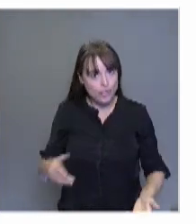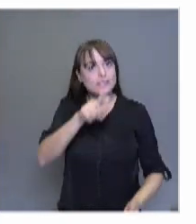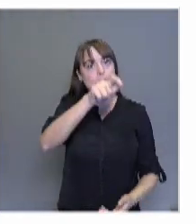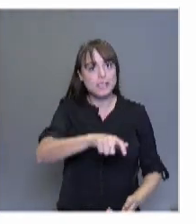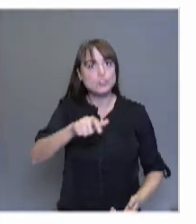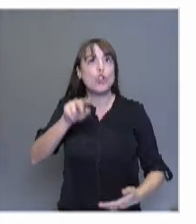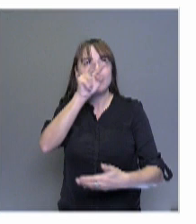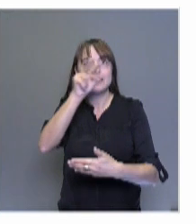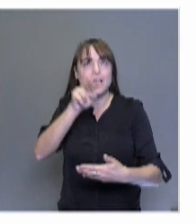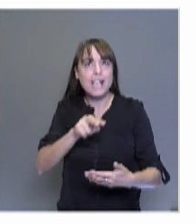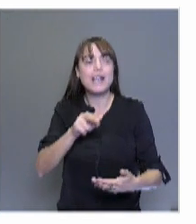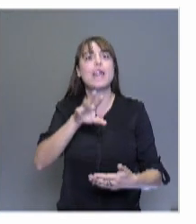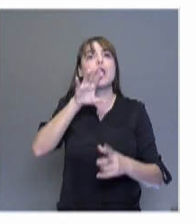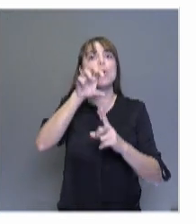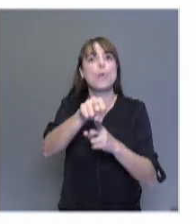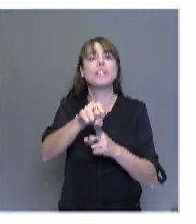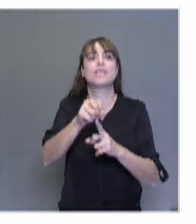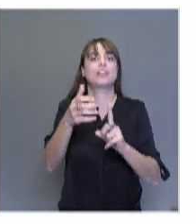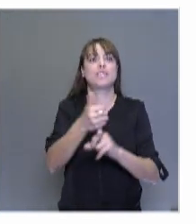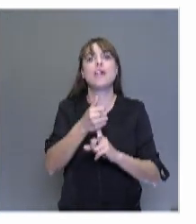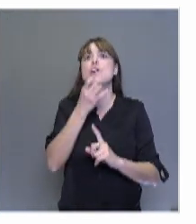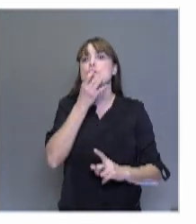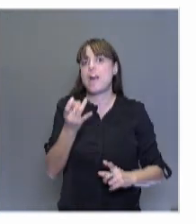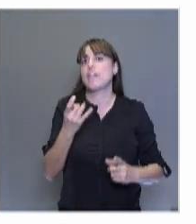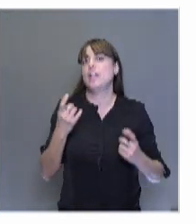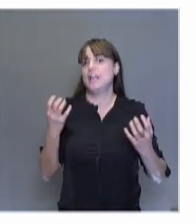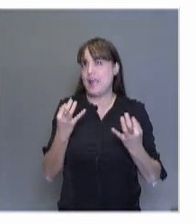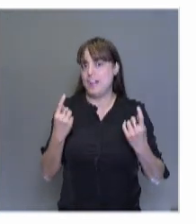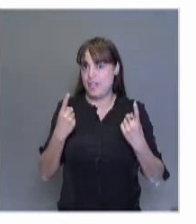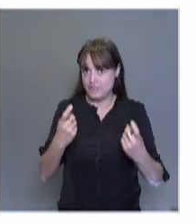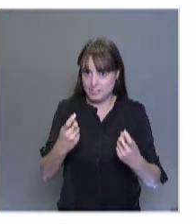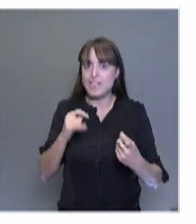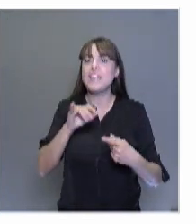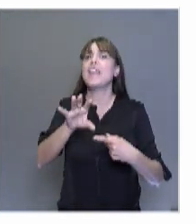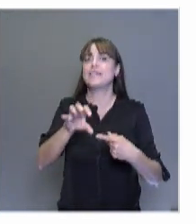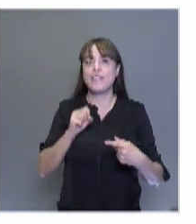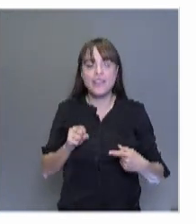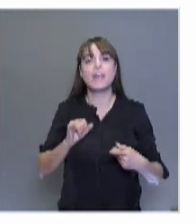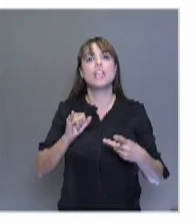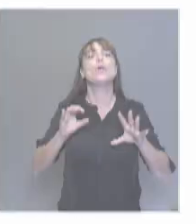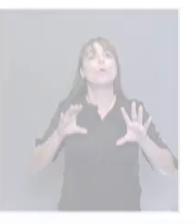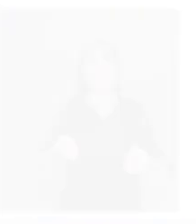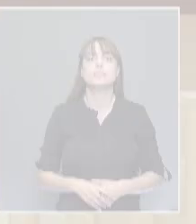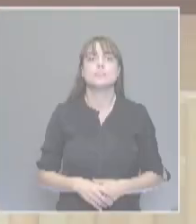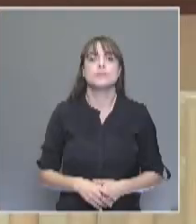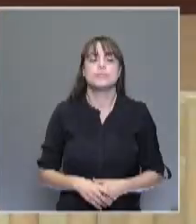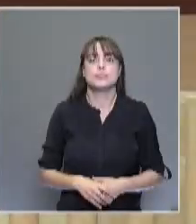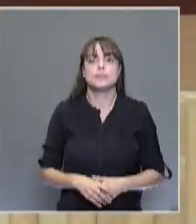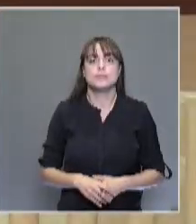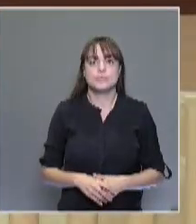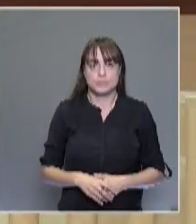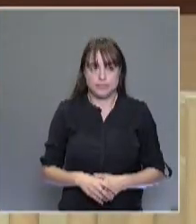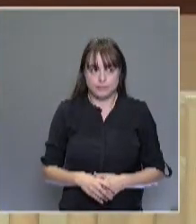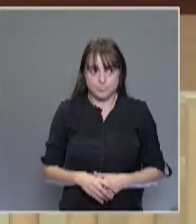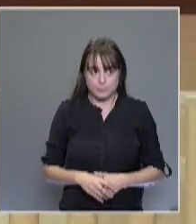encontrar lo que necesitan entender lo que encuentran y usar esta información y